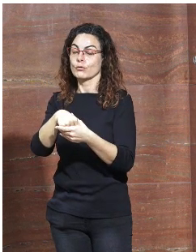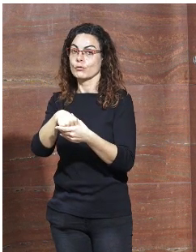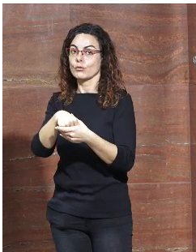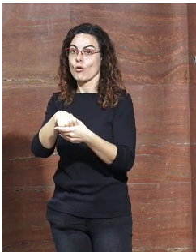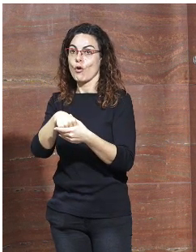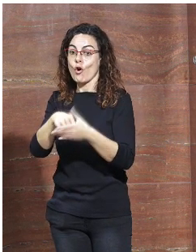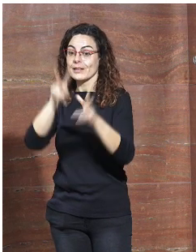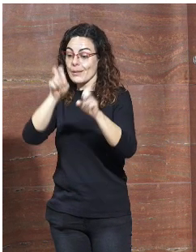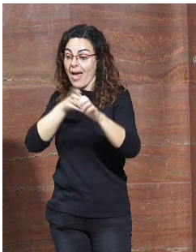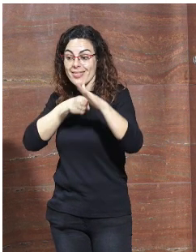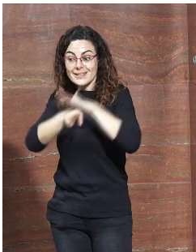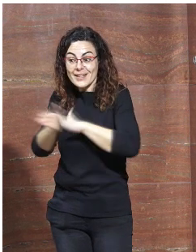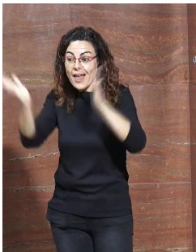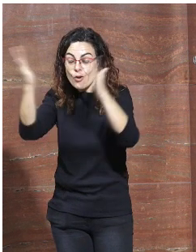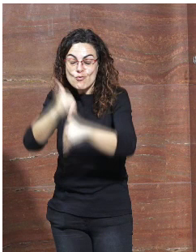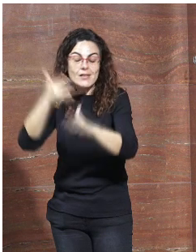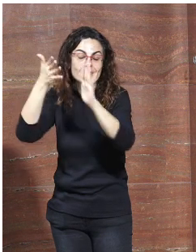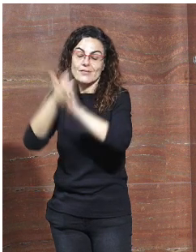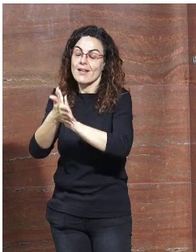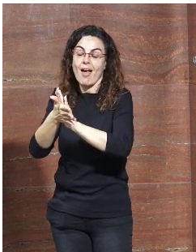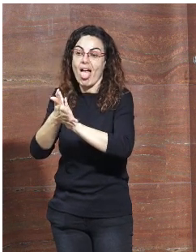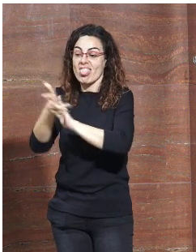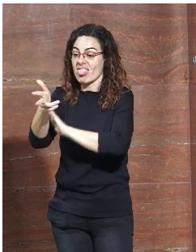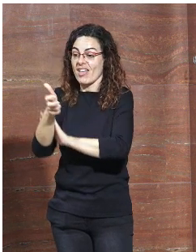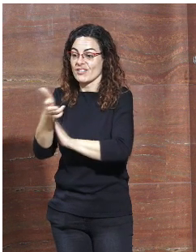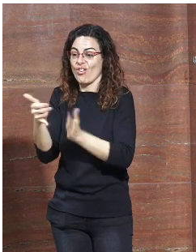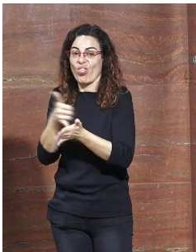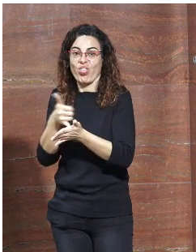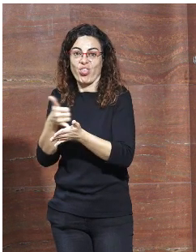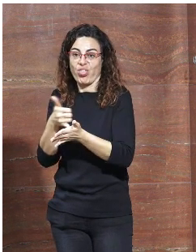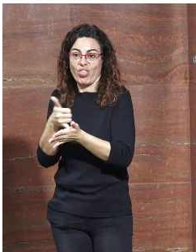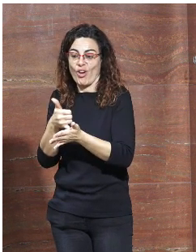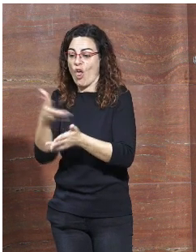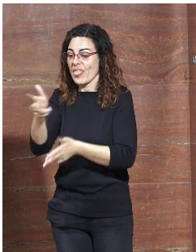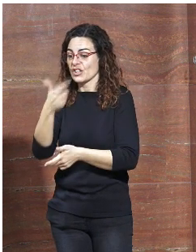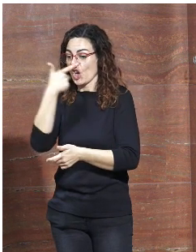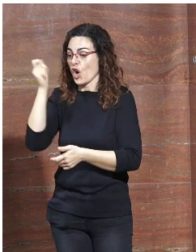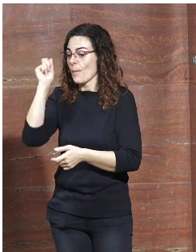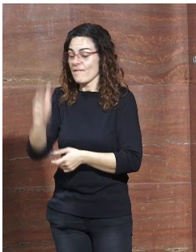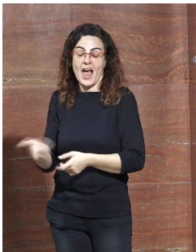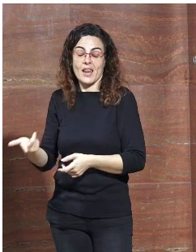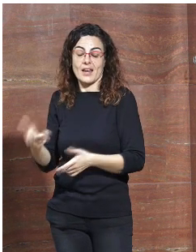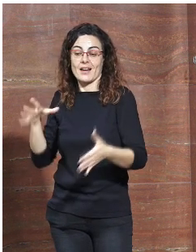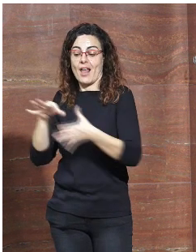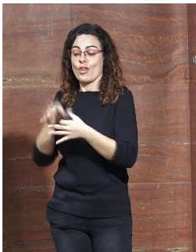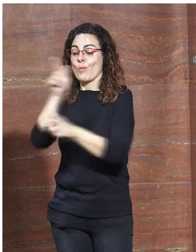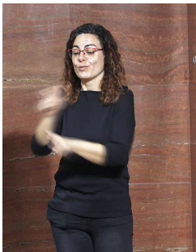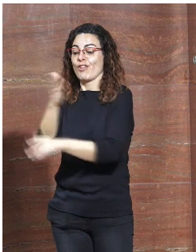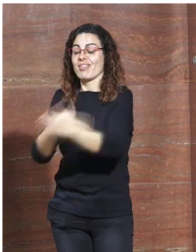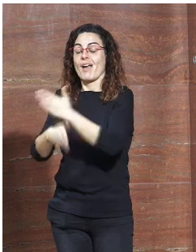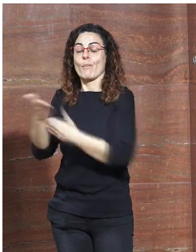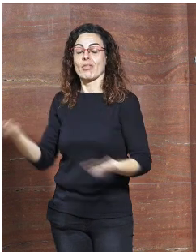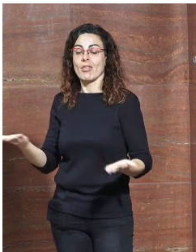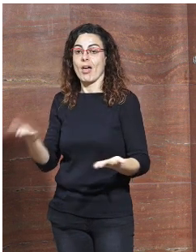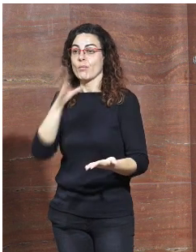la accesibilidad, se va a caer directamente o no va a ser un derecho útil para las personas con discapacidad, porque